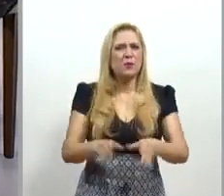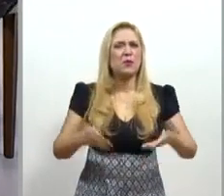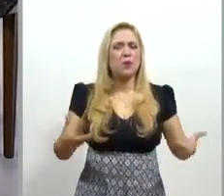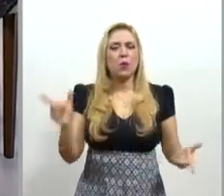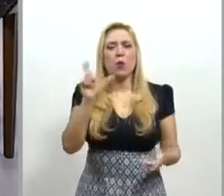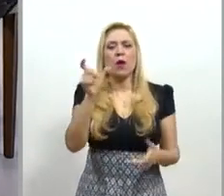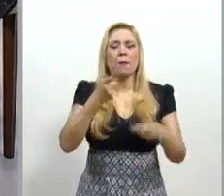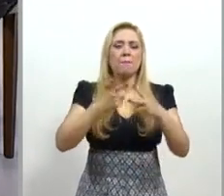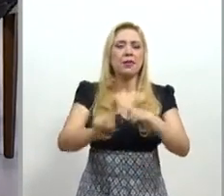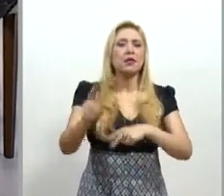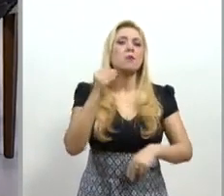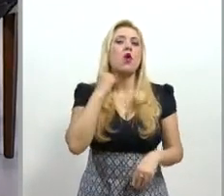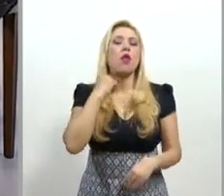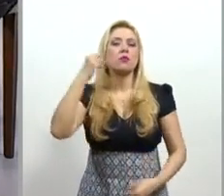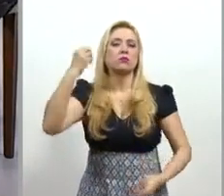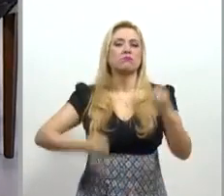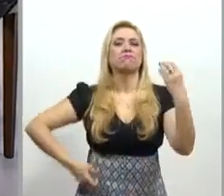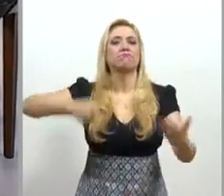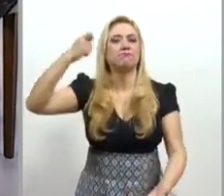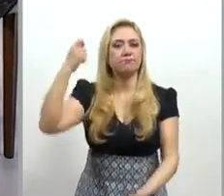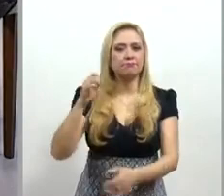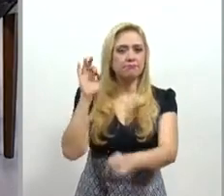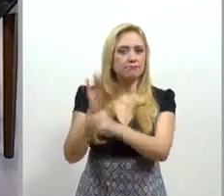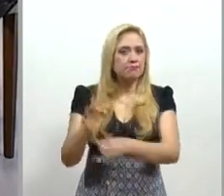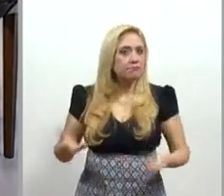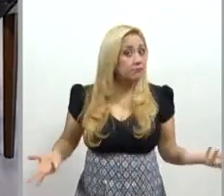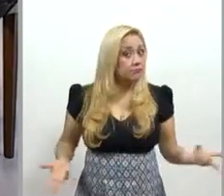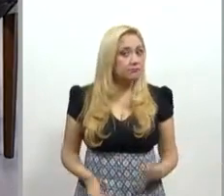operar jurídicamente y proteger el derecho al medio ambiente?